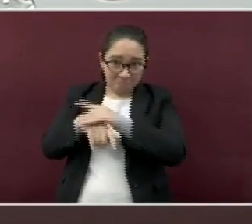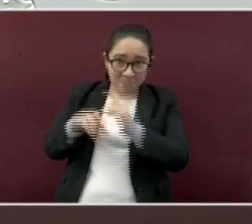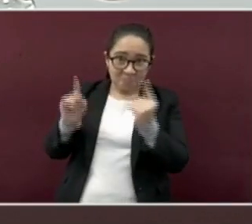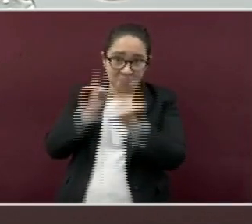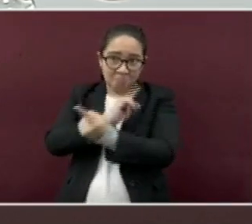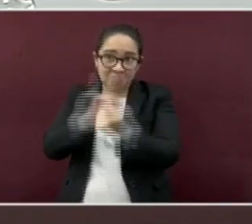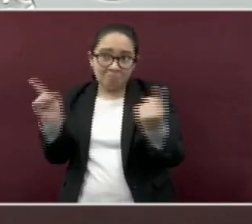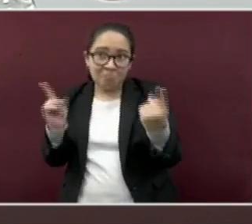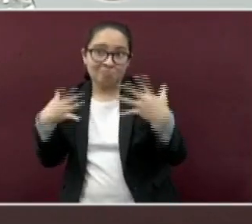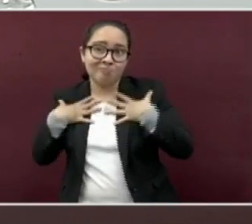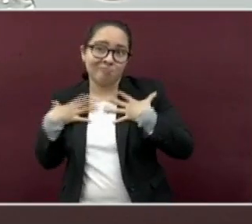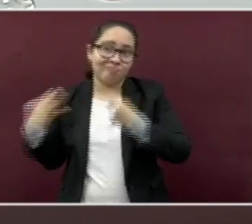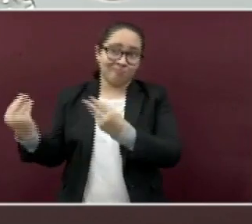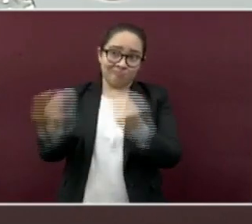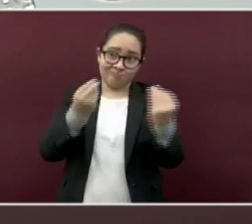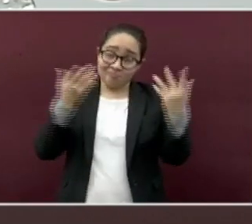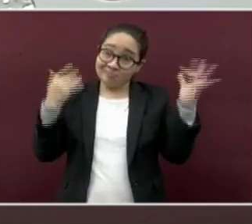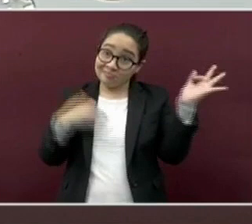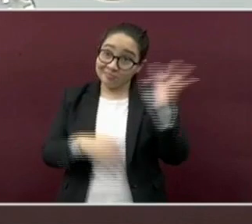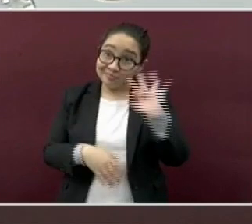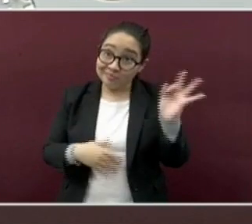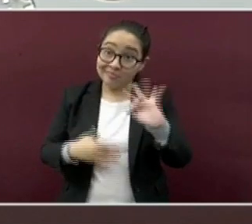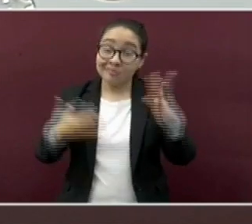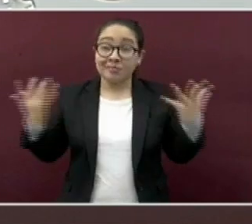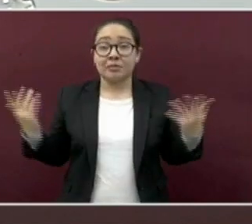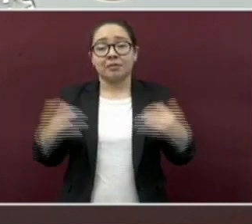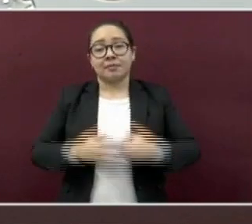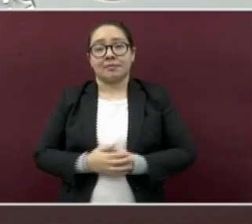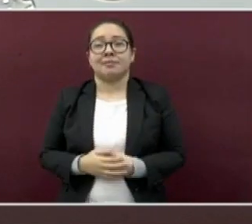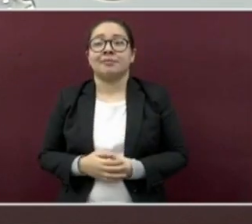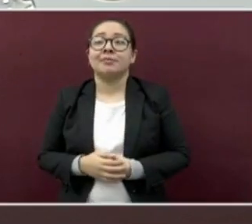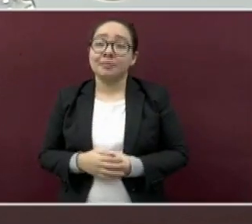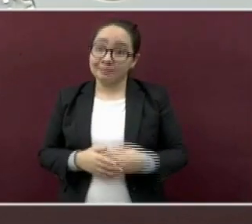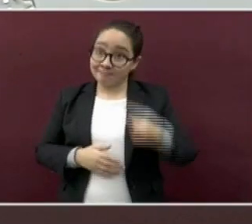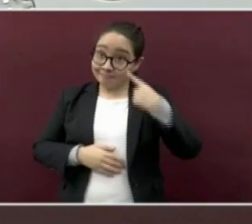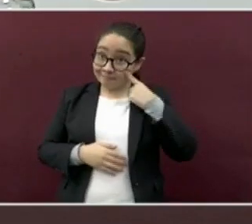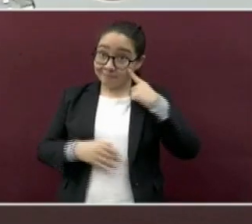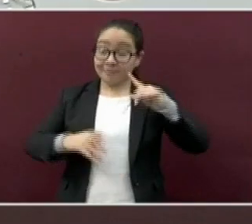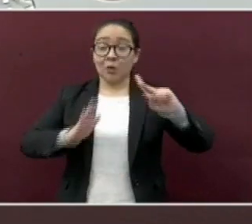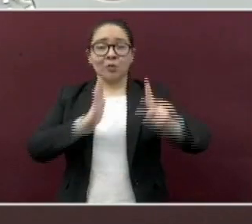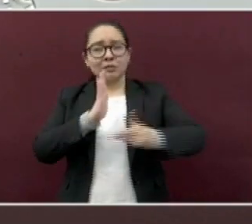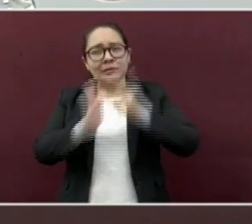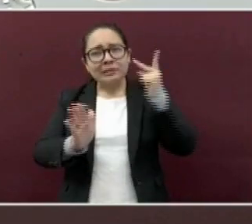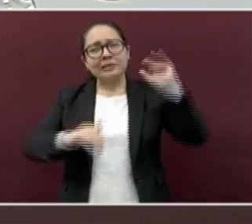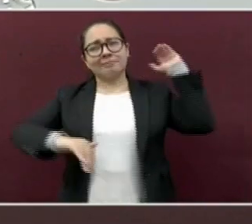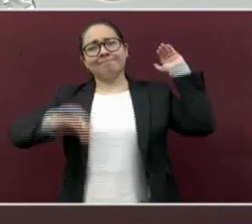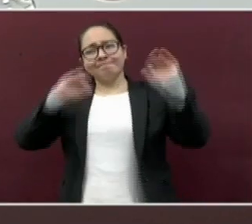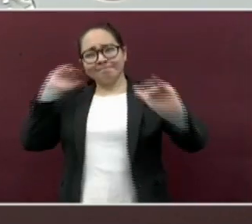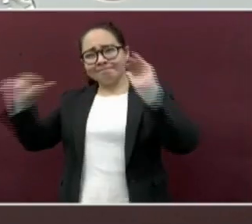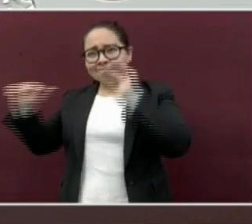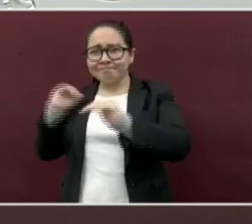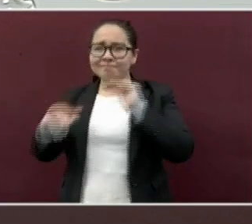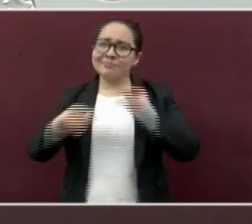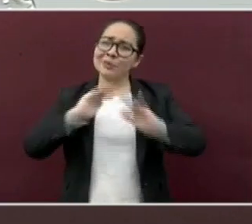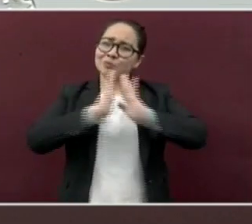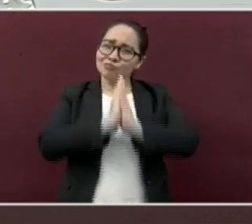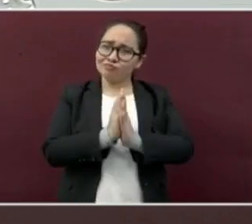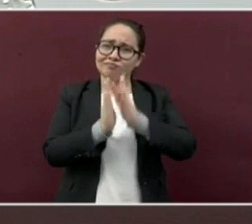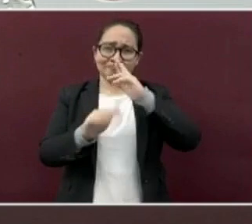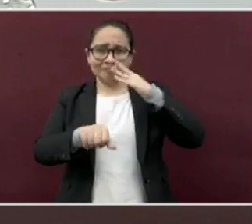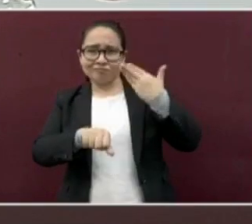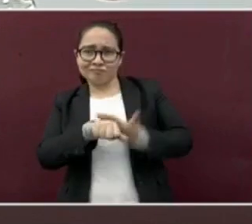minutos, o su propia familia. Nuevamente, los convocamos a conducirse